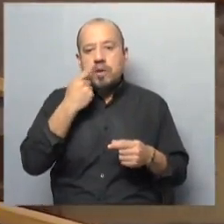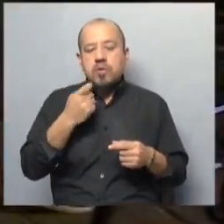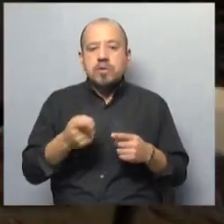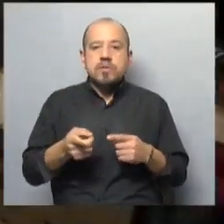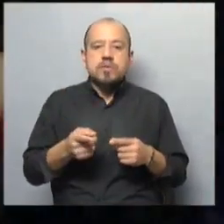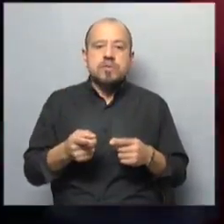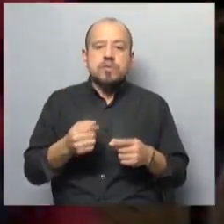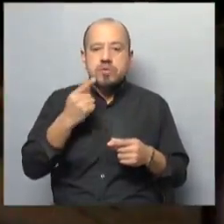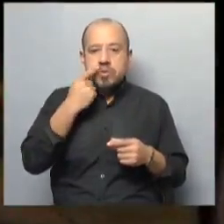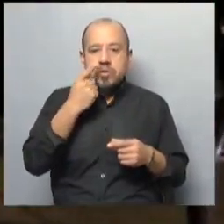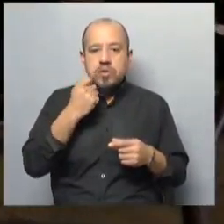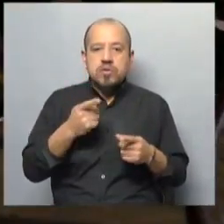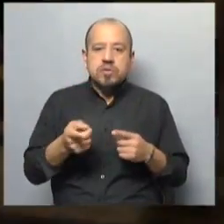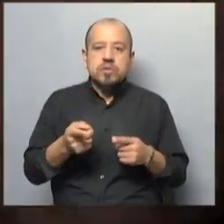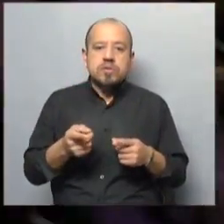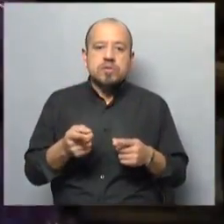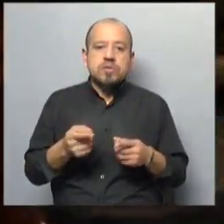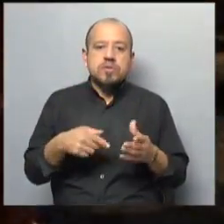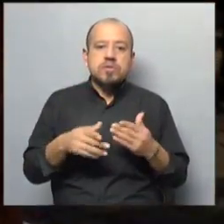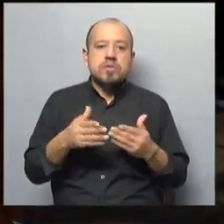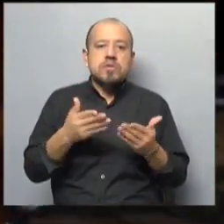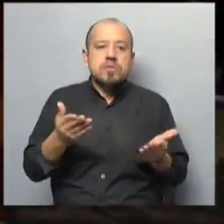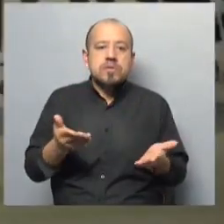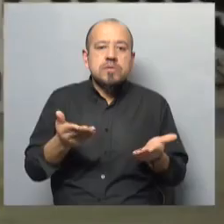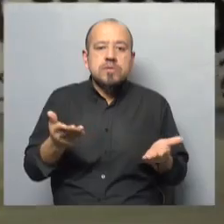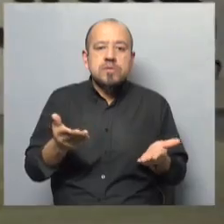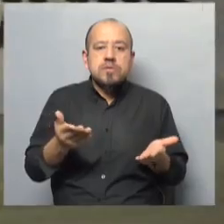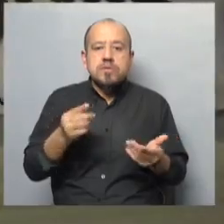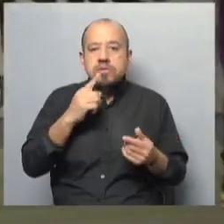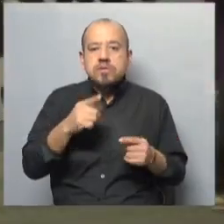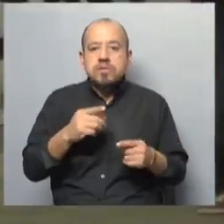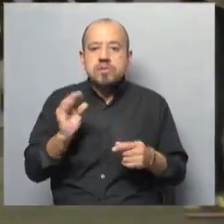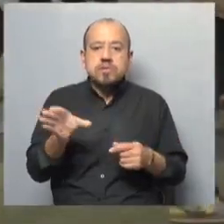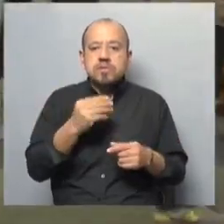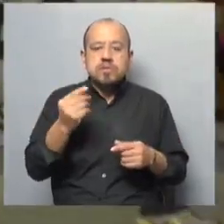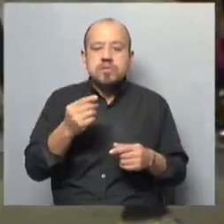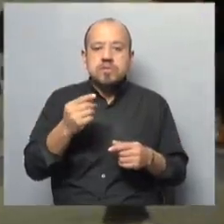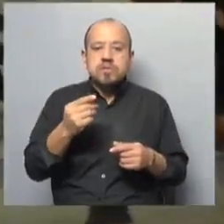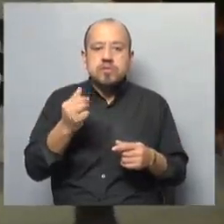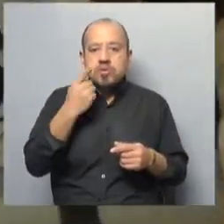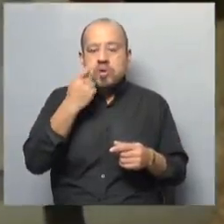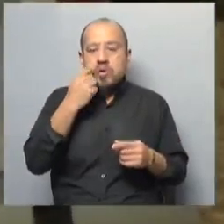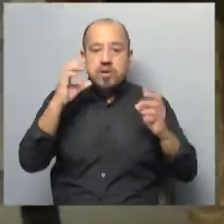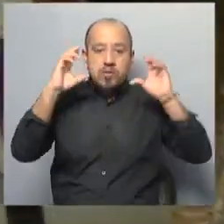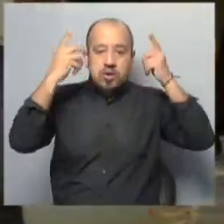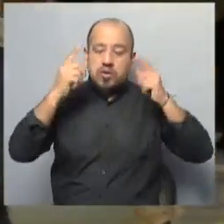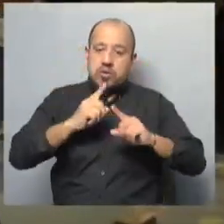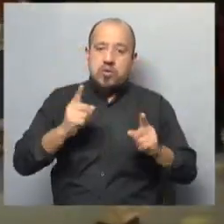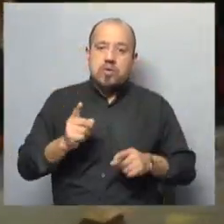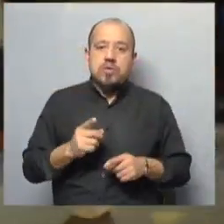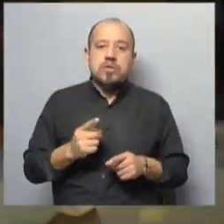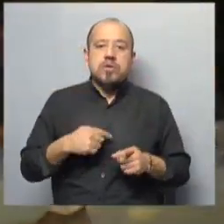los varones son los grandes omisos en estos temas, porque no todos los varones son violentos, por supuesto, ¿no? Entonces,